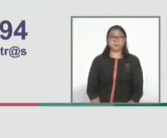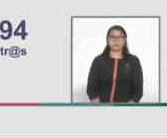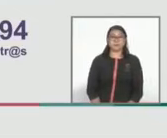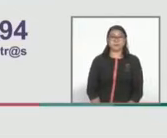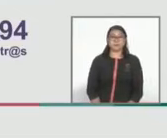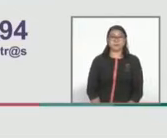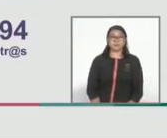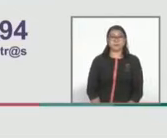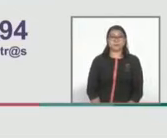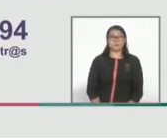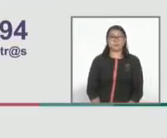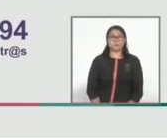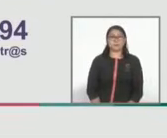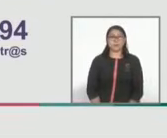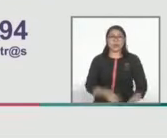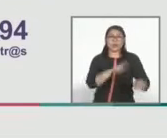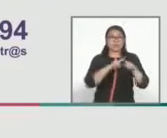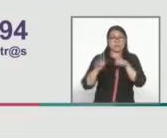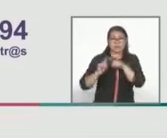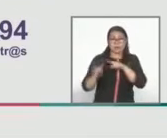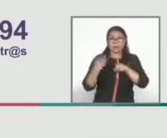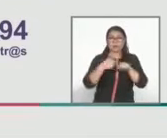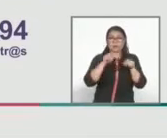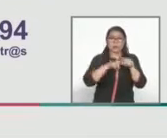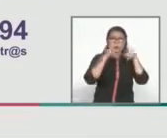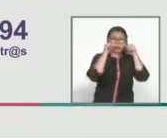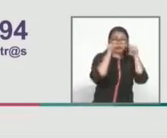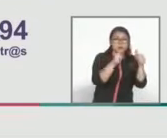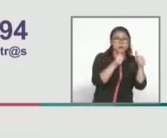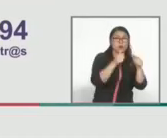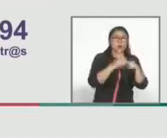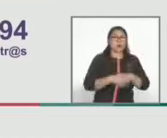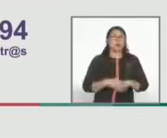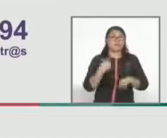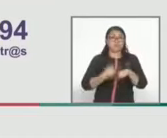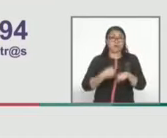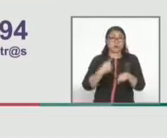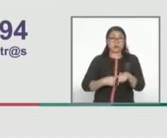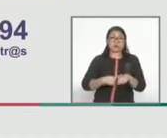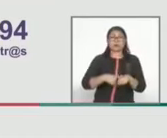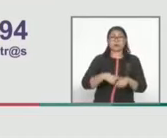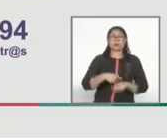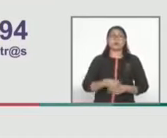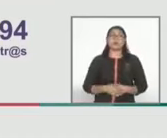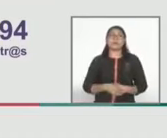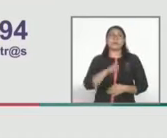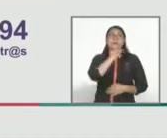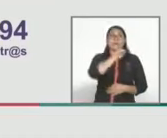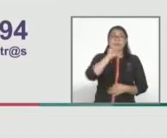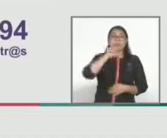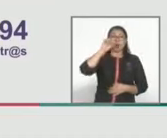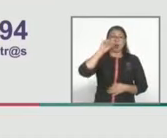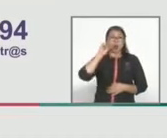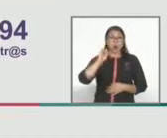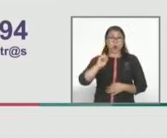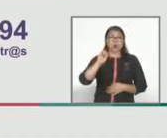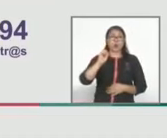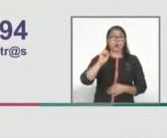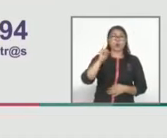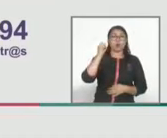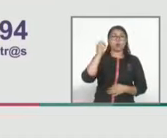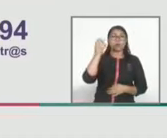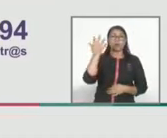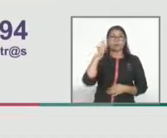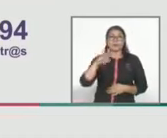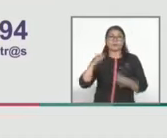las instituciones que han atendido a estos casos confirmados en el estado, reportamos en los servicios de salud de Oaxaca